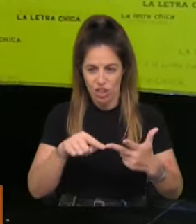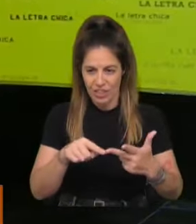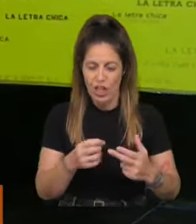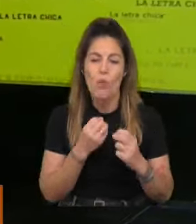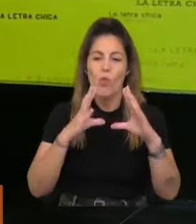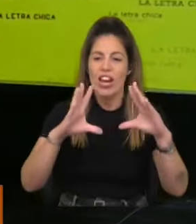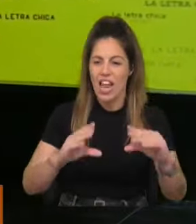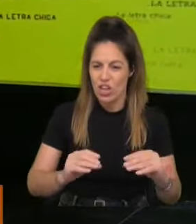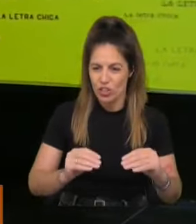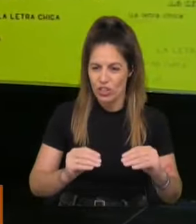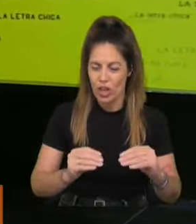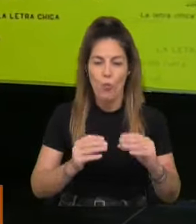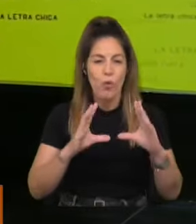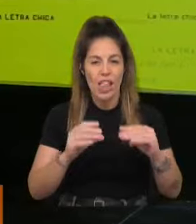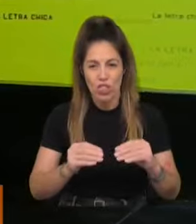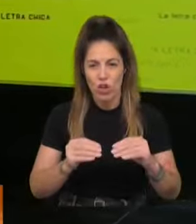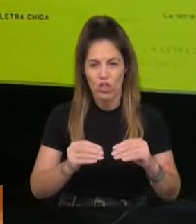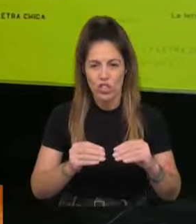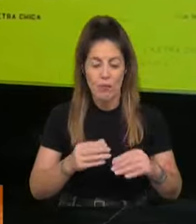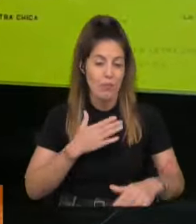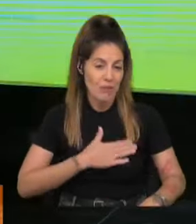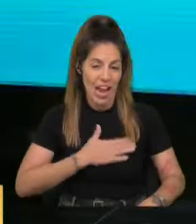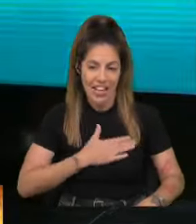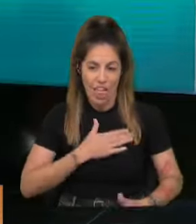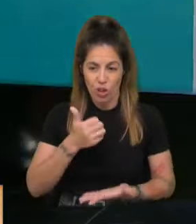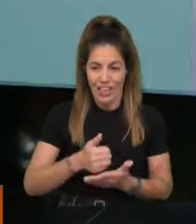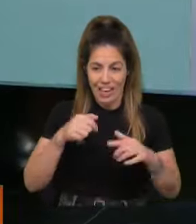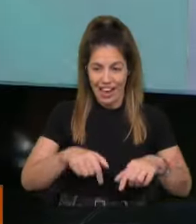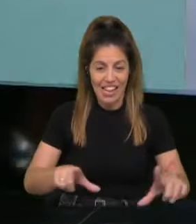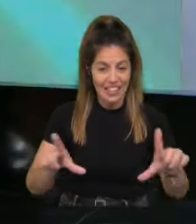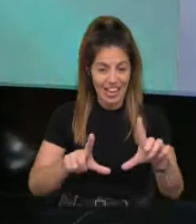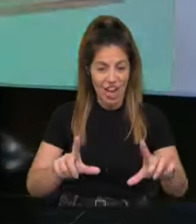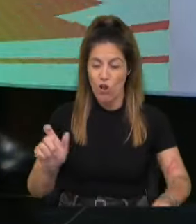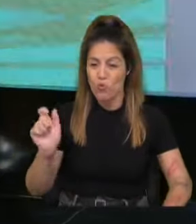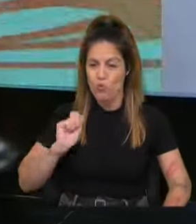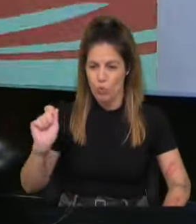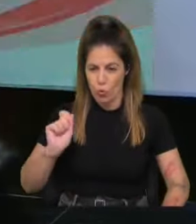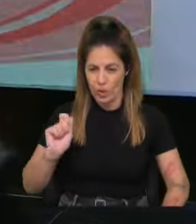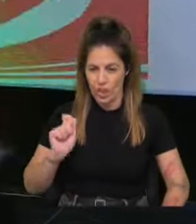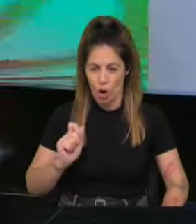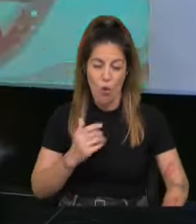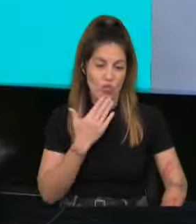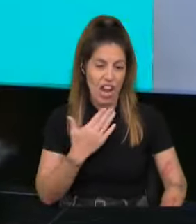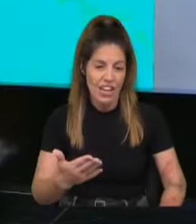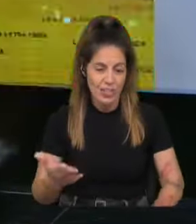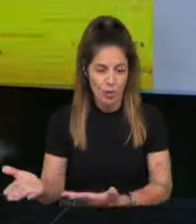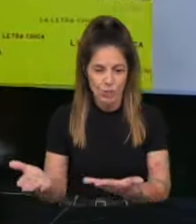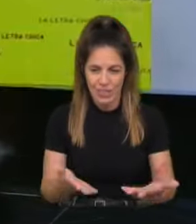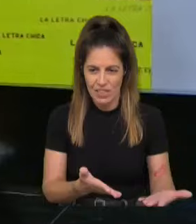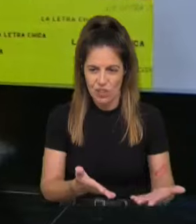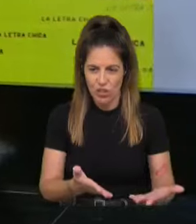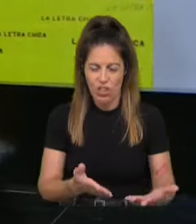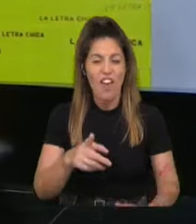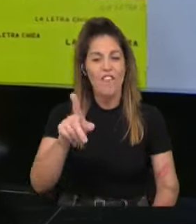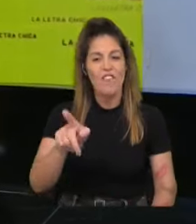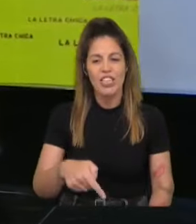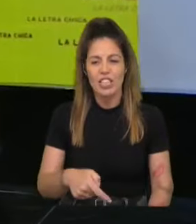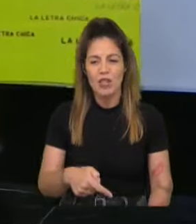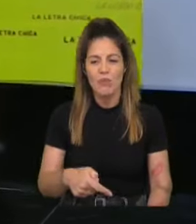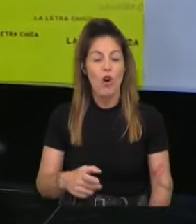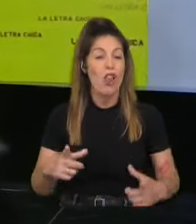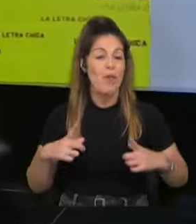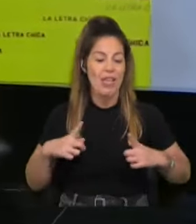noches para nosotros es un agrado estar en este canal público Así que gracias por la invitación venimos con